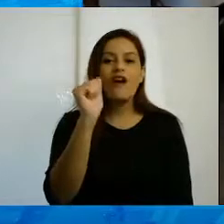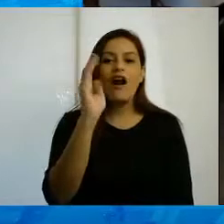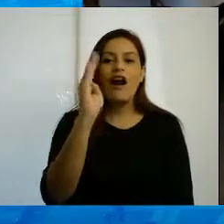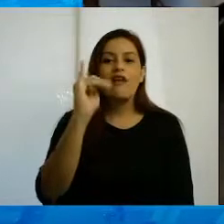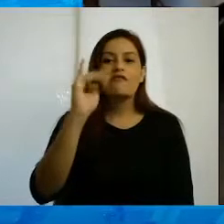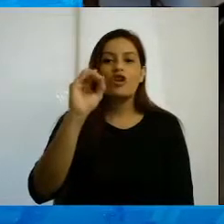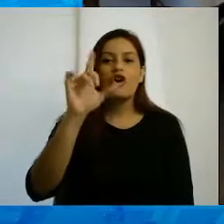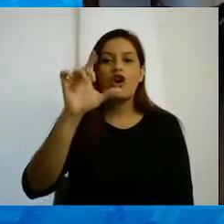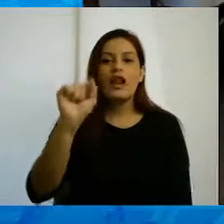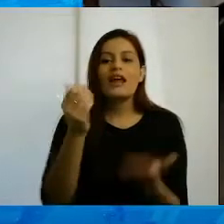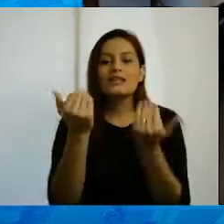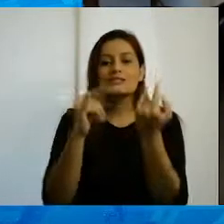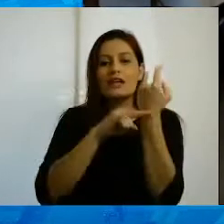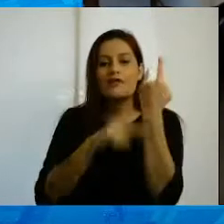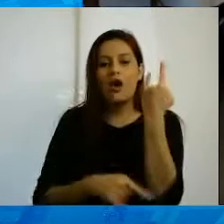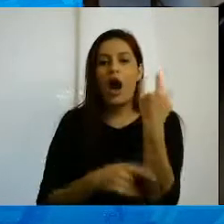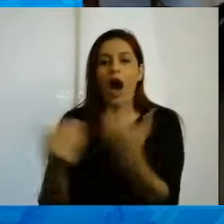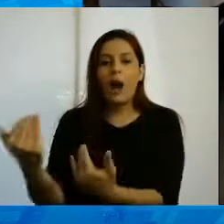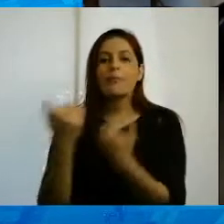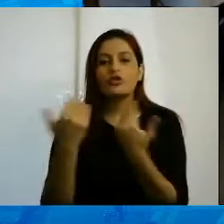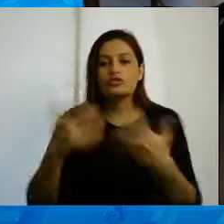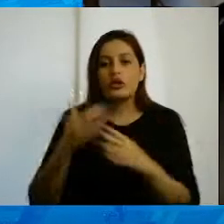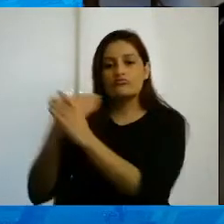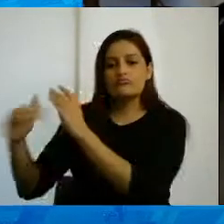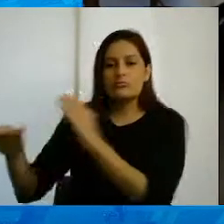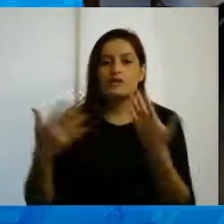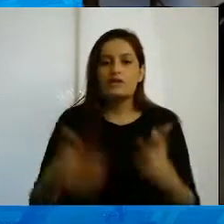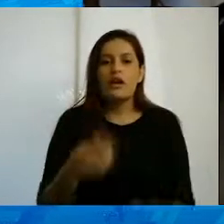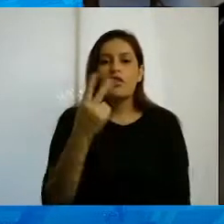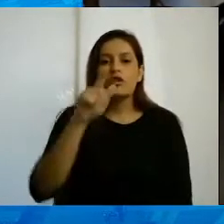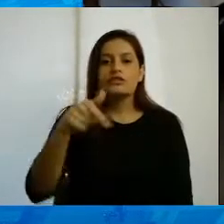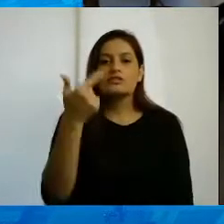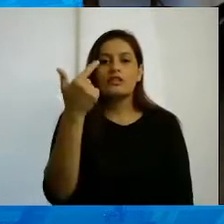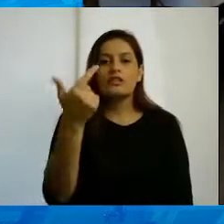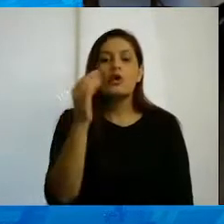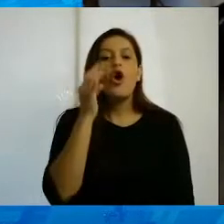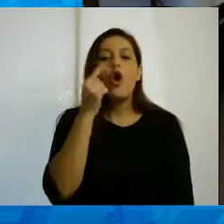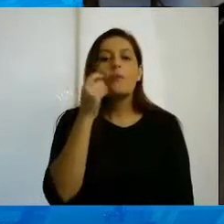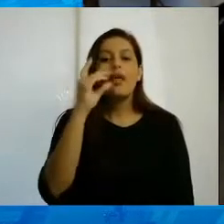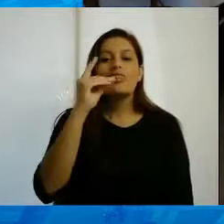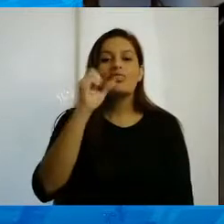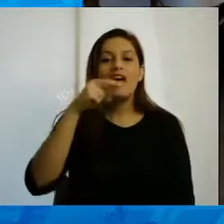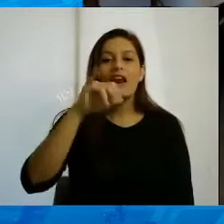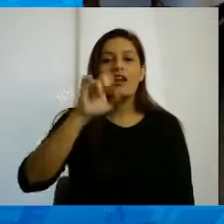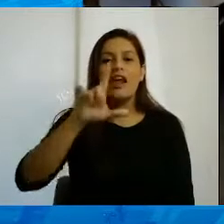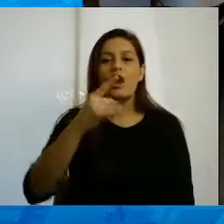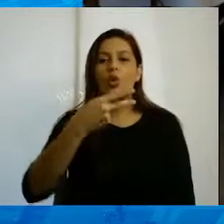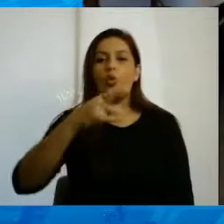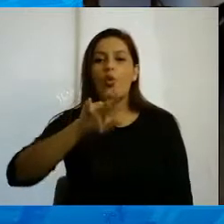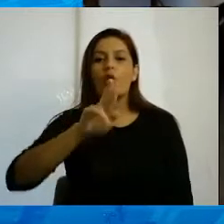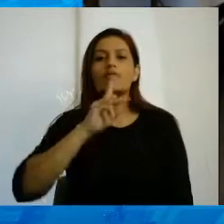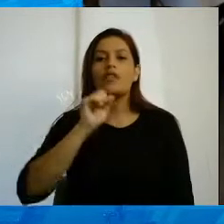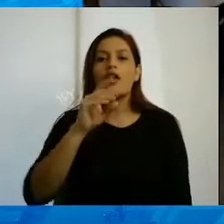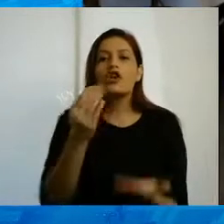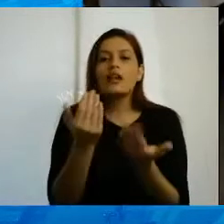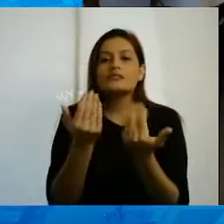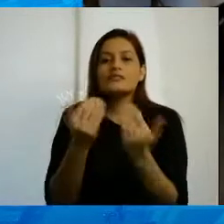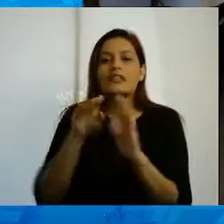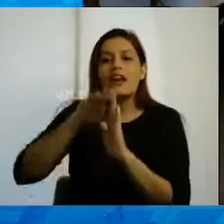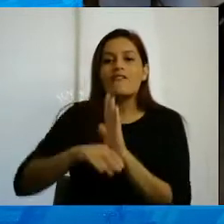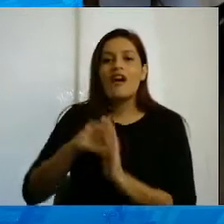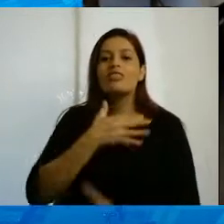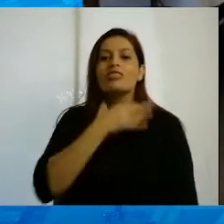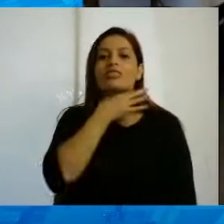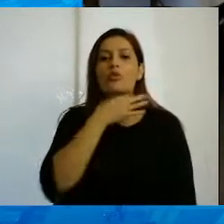solicita asesoría jurídica, enviado jurídico. 2.7, carta del vecino Daniel Hurtado Santibáñez, solicita rebajar